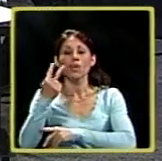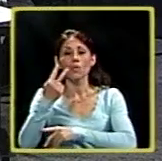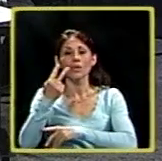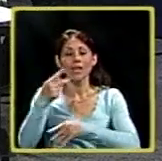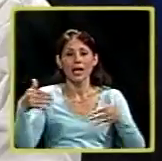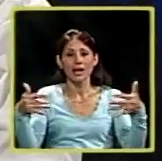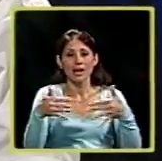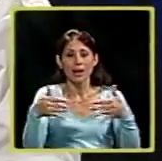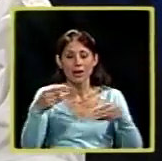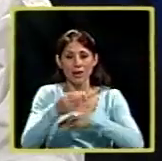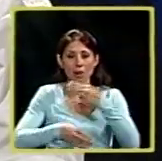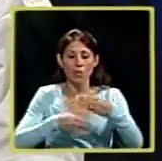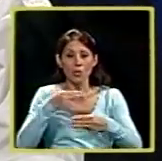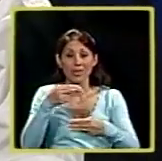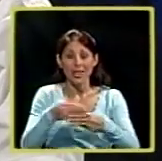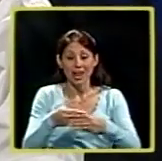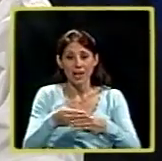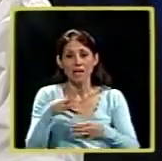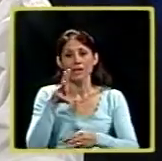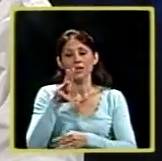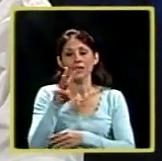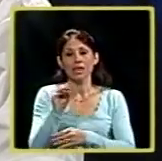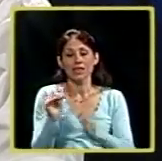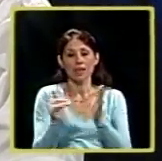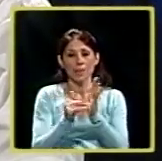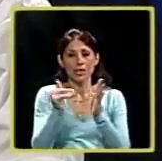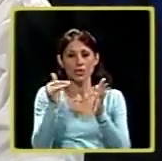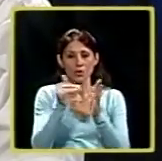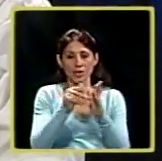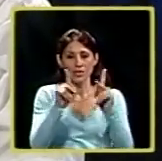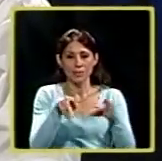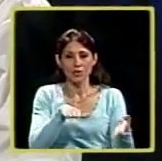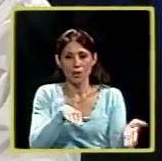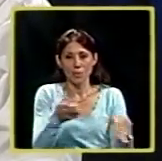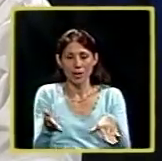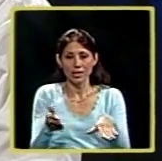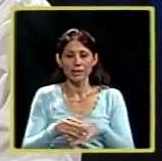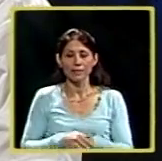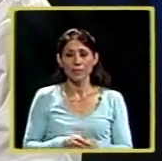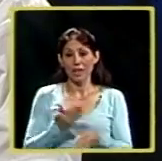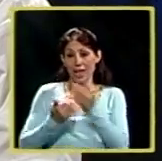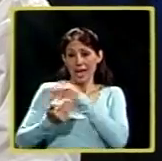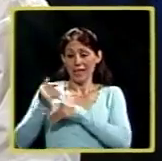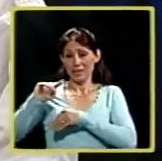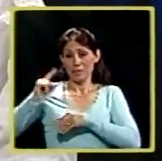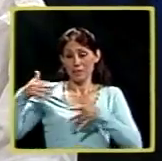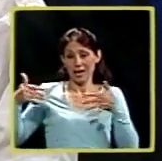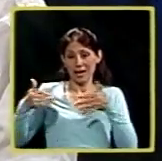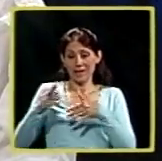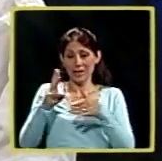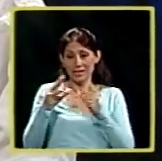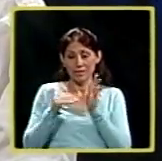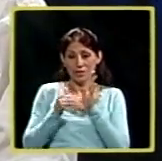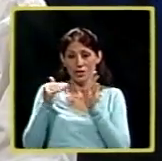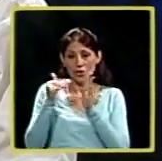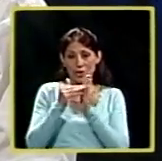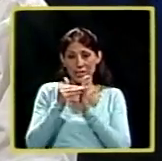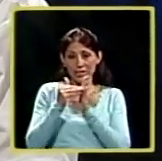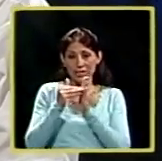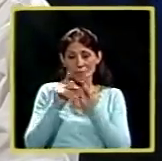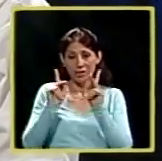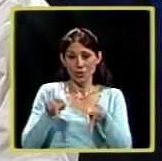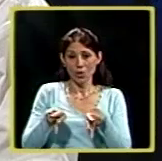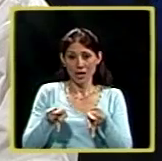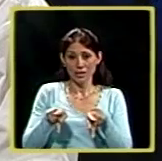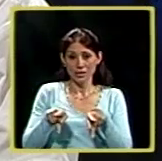de muertos. Los 6 millones de soldados de la Primera Guerra Mundial, curiosamente, son los mismos que se mueren